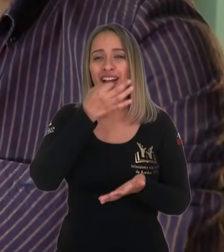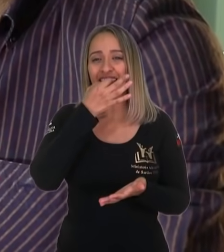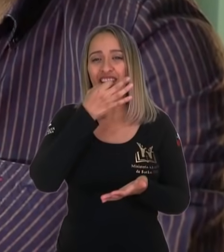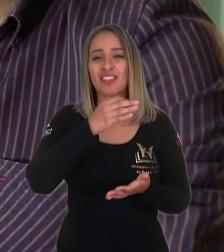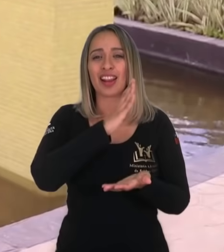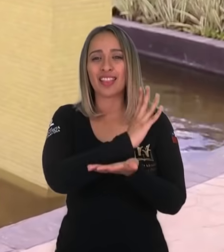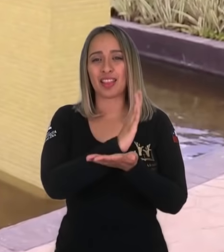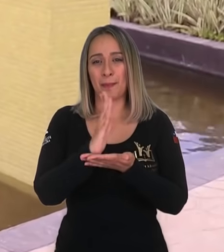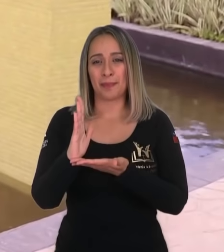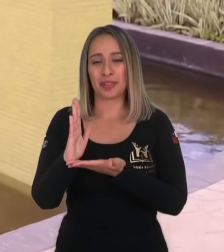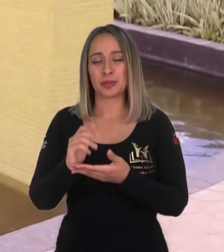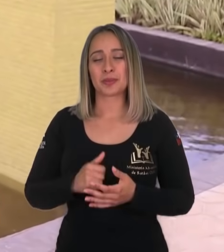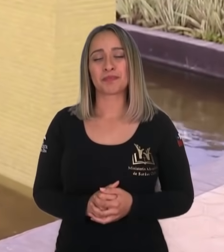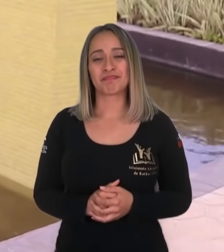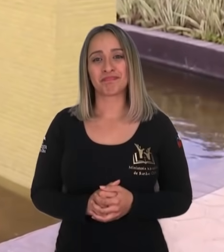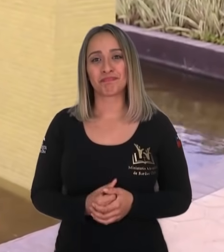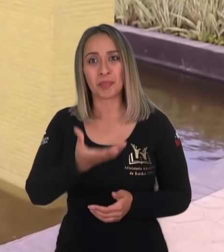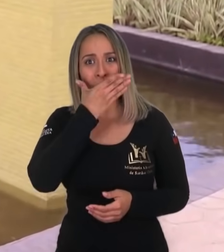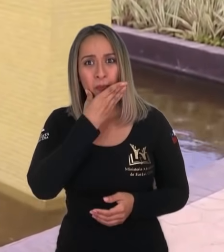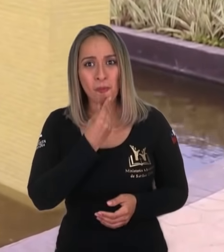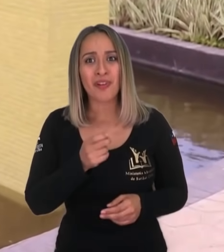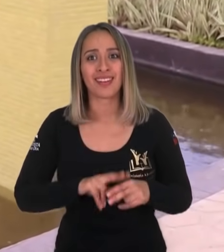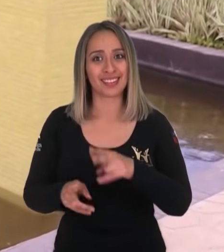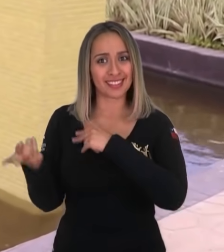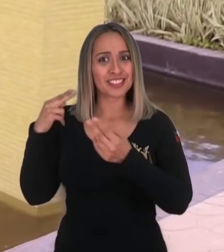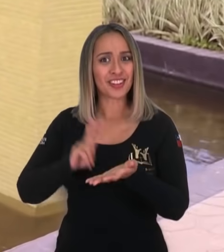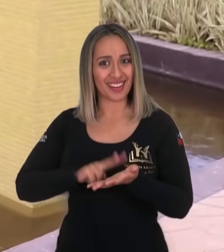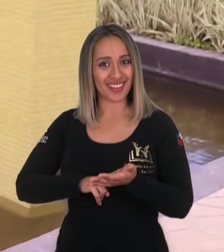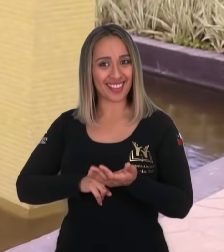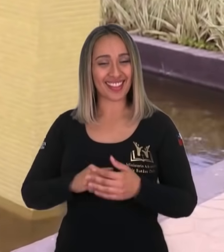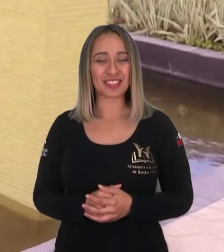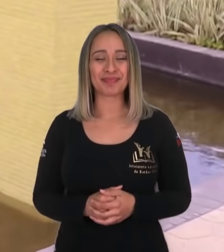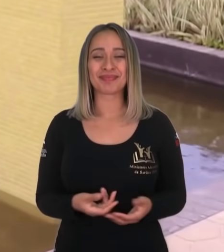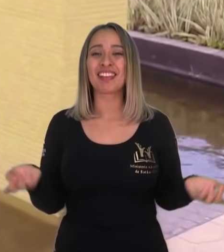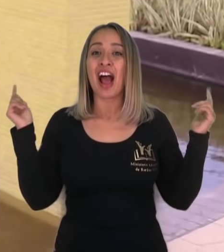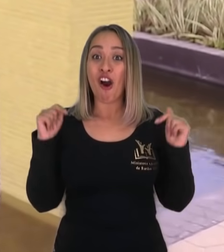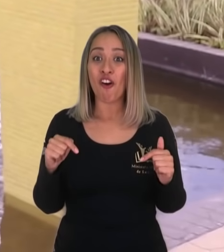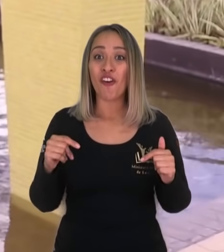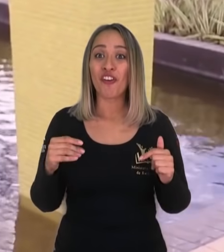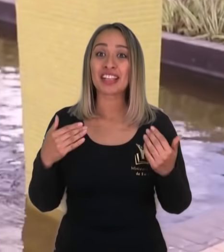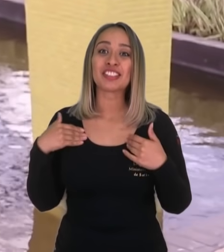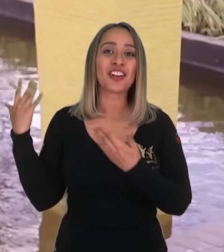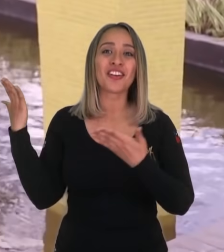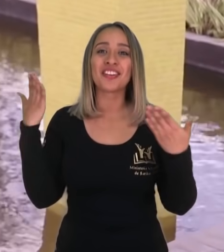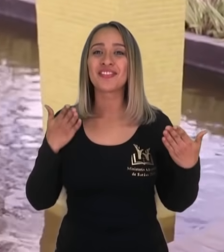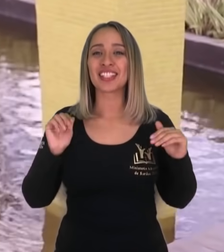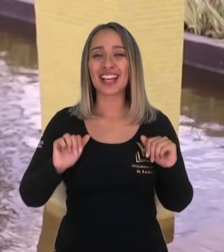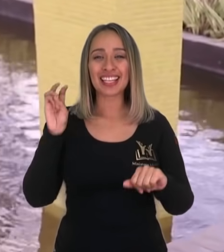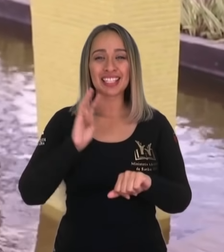ved. Qué linda experiencia la de esta familia, ¿no es así? Y ahora los invito a este momento